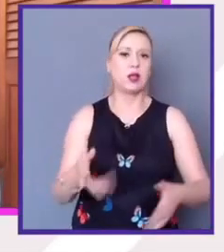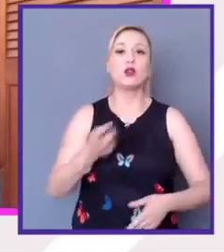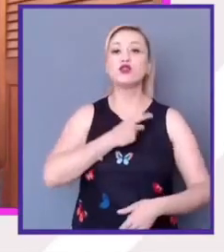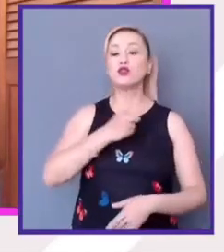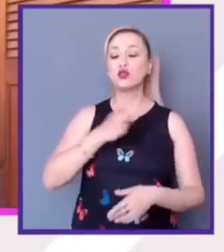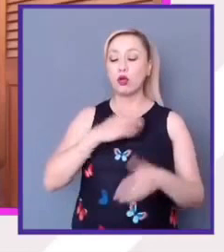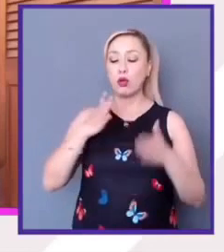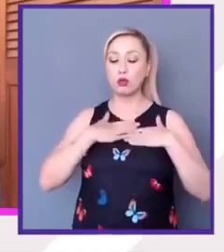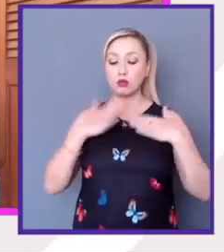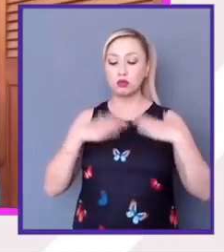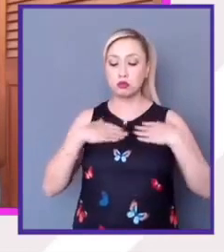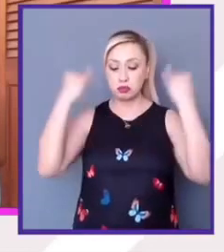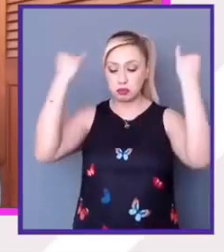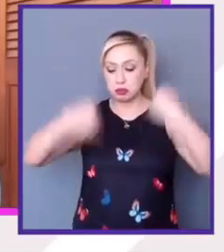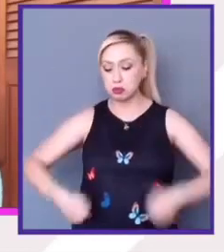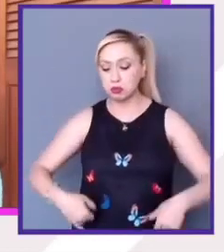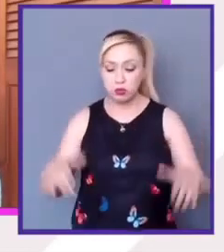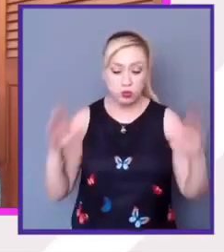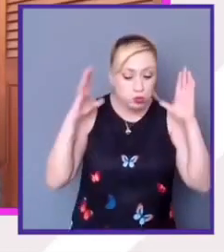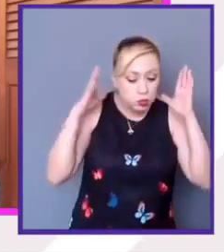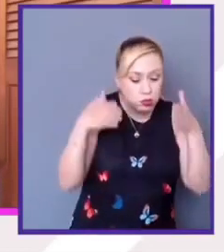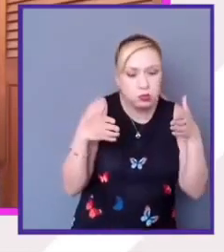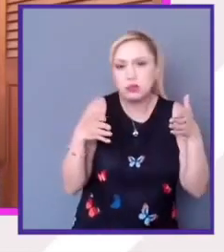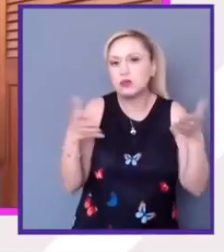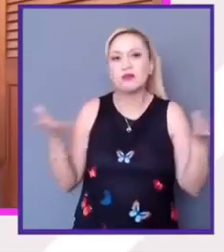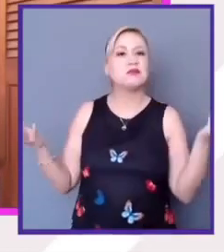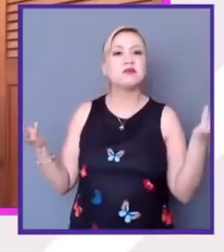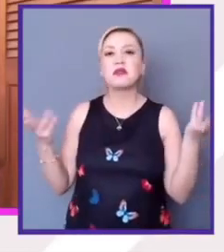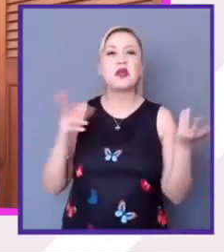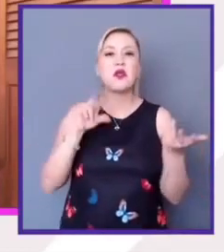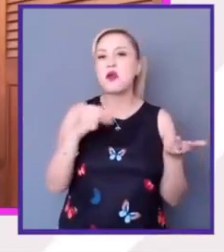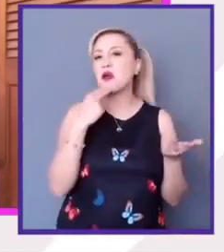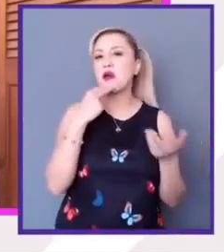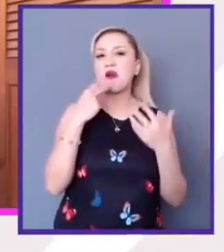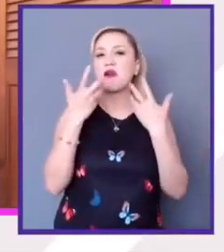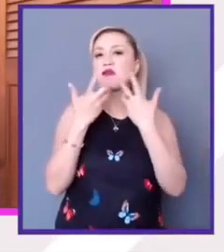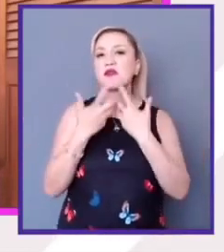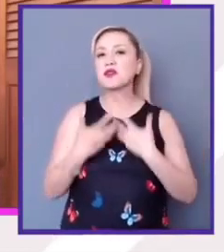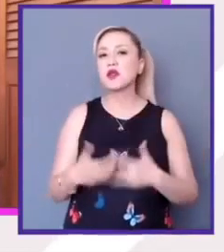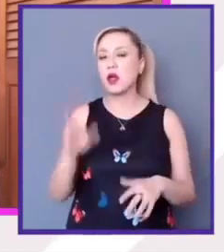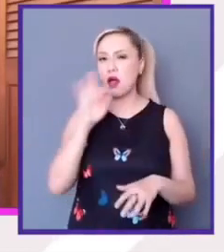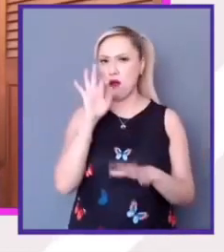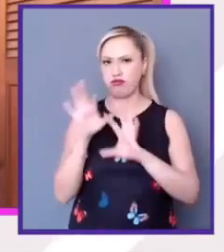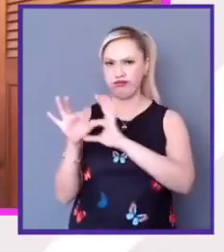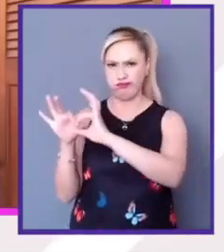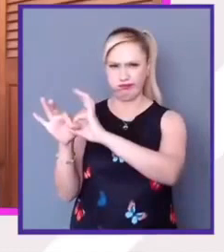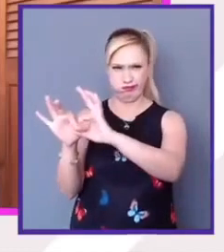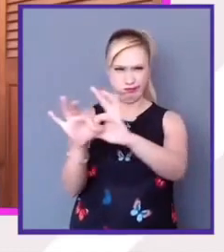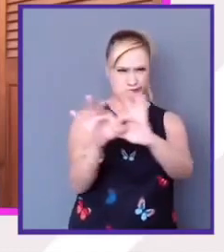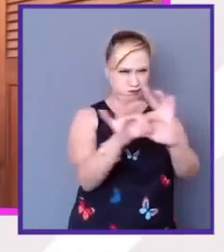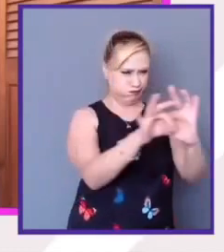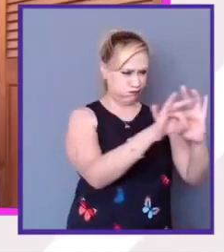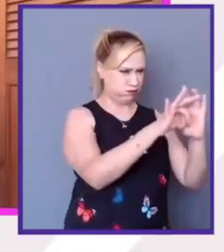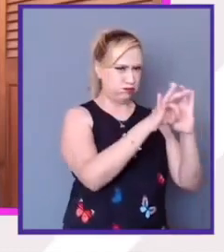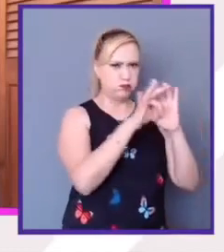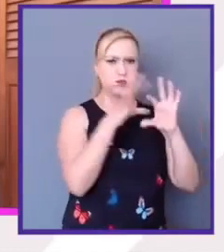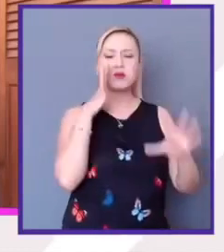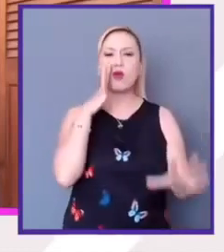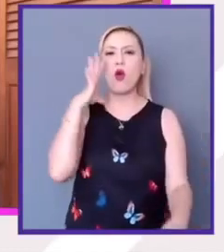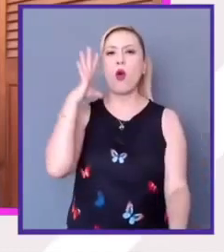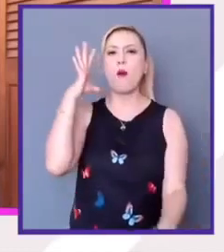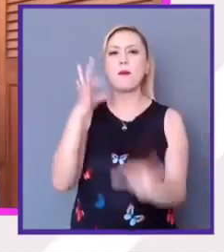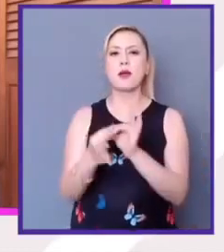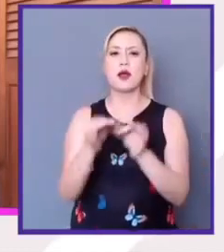estamos en estos trabajos que pues no funciona igual a cuando todas nos organizamos y nos comprometemos a tomar acciones más